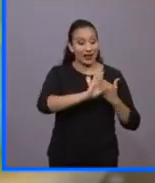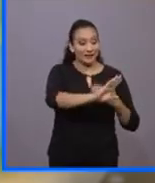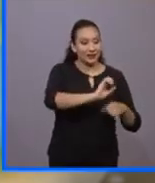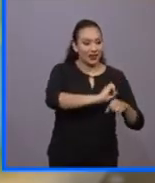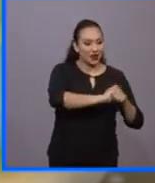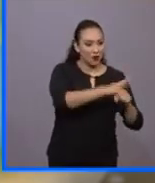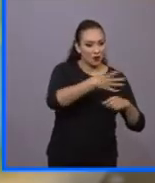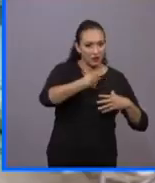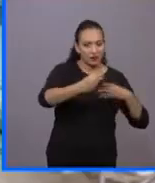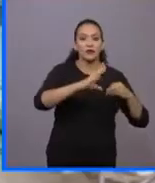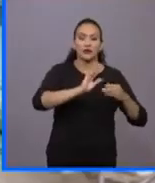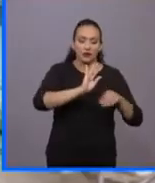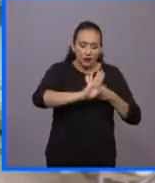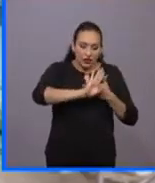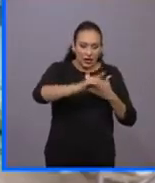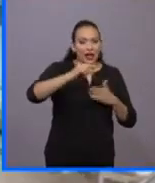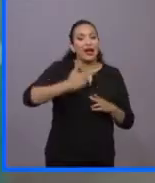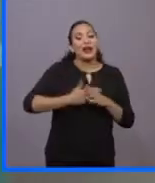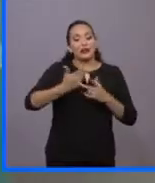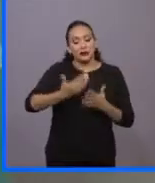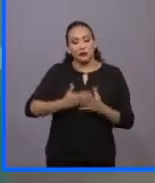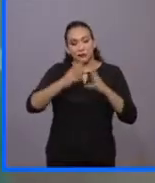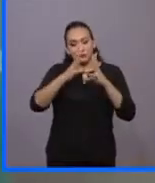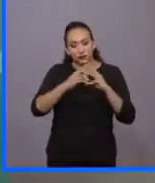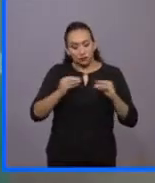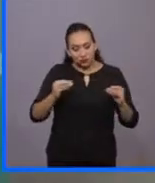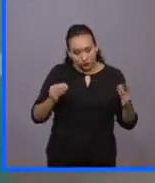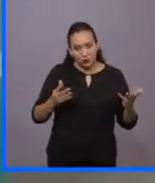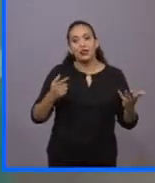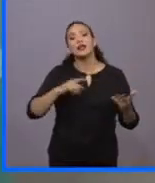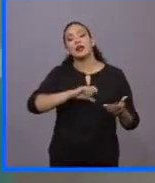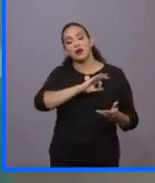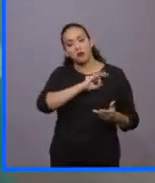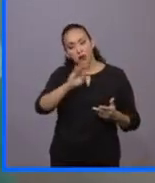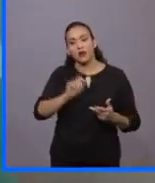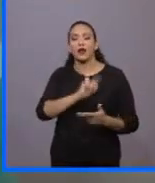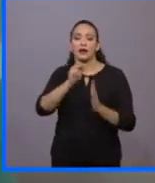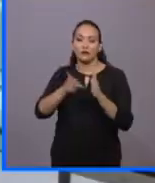en tanto se superara la contingencia sanitaria provocada por la